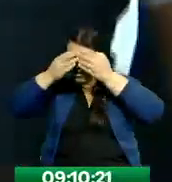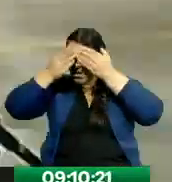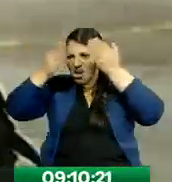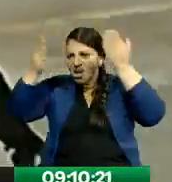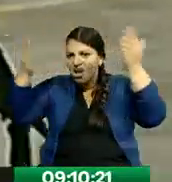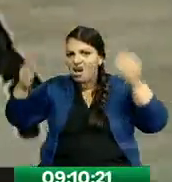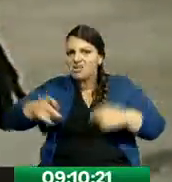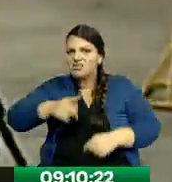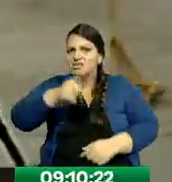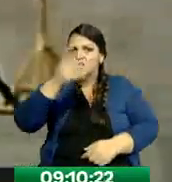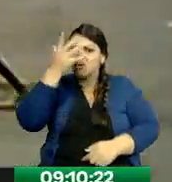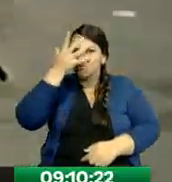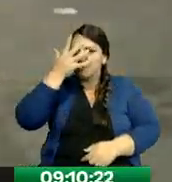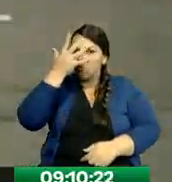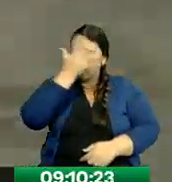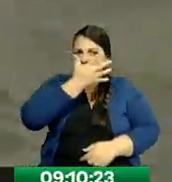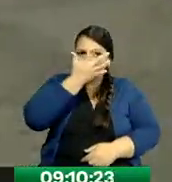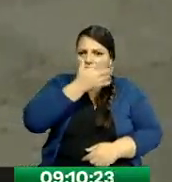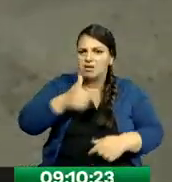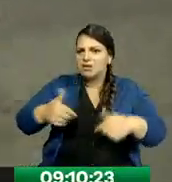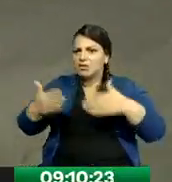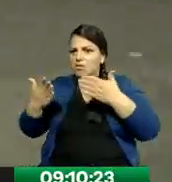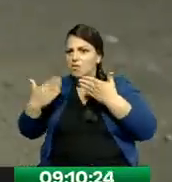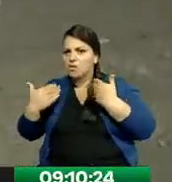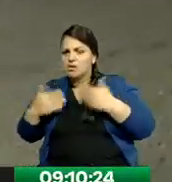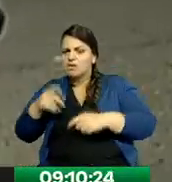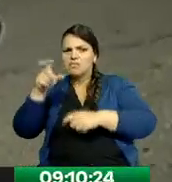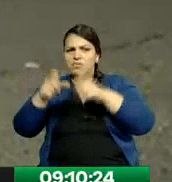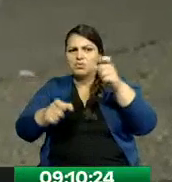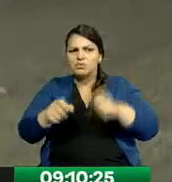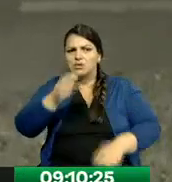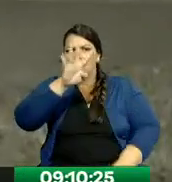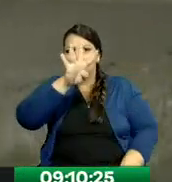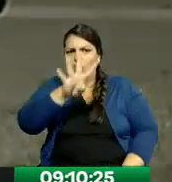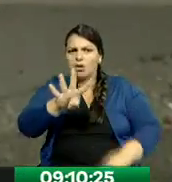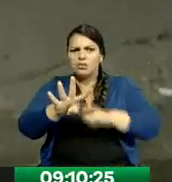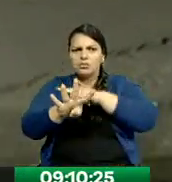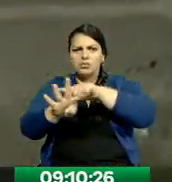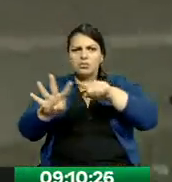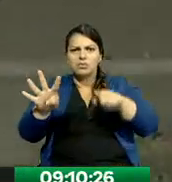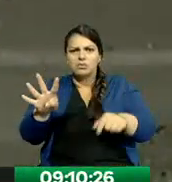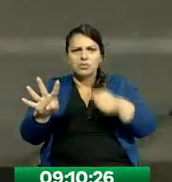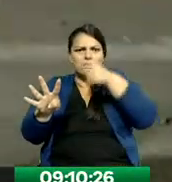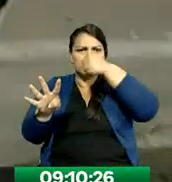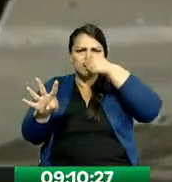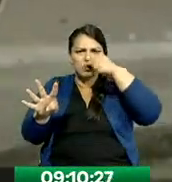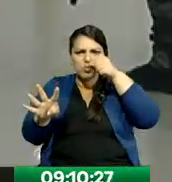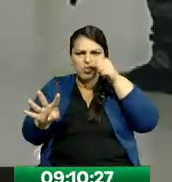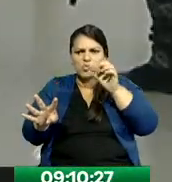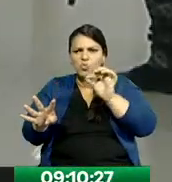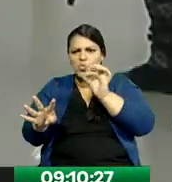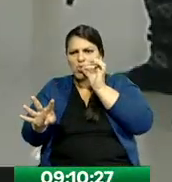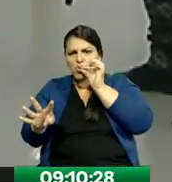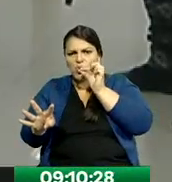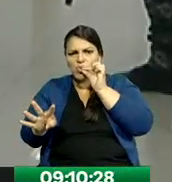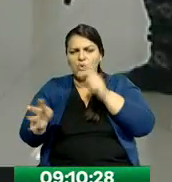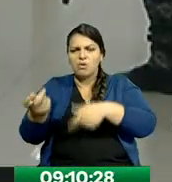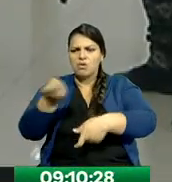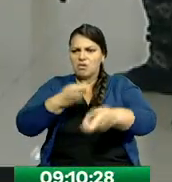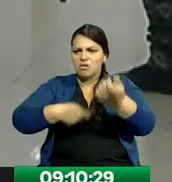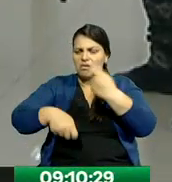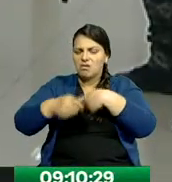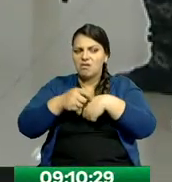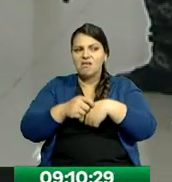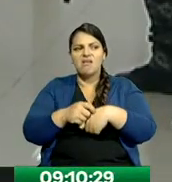Esmeraldas, capturando a 4 miembros de una red narcodelictiva. Durante el tiempo de investigación, la policía